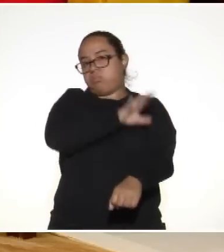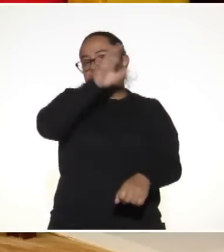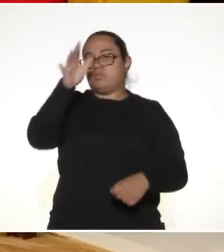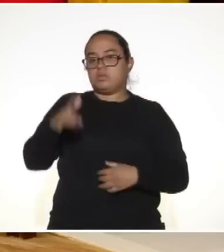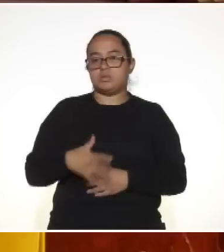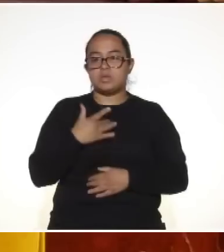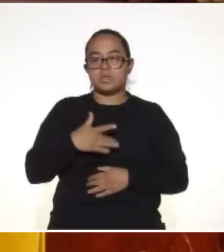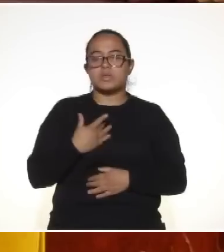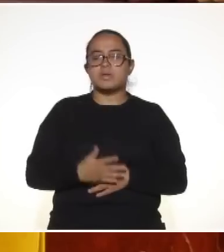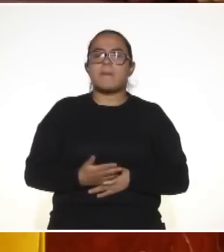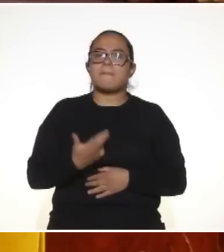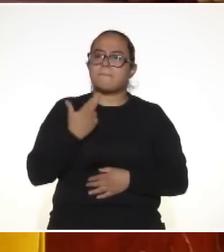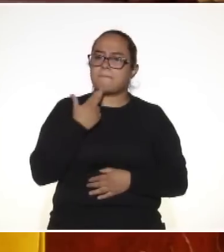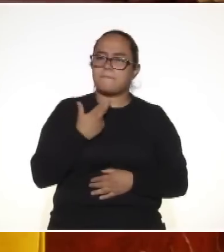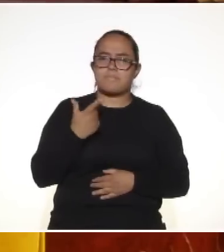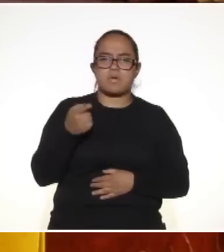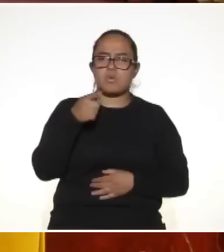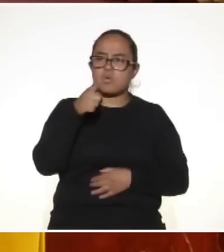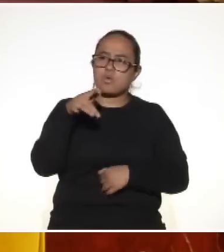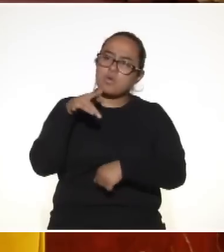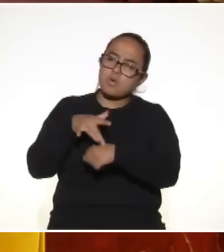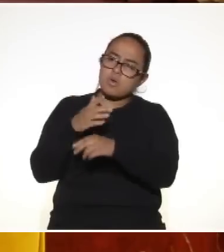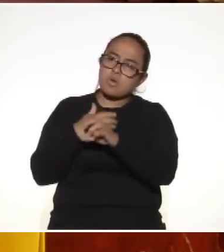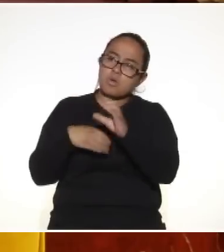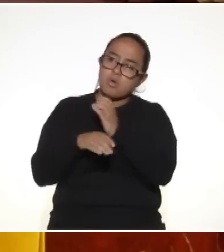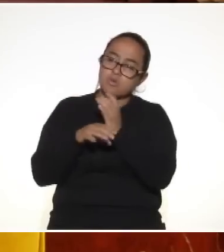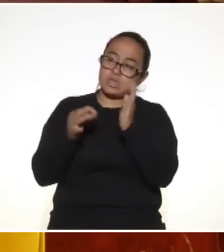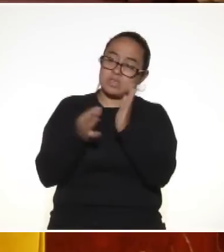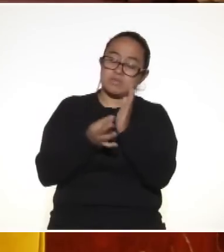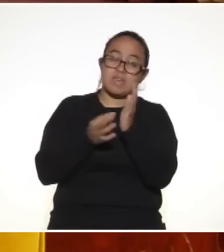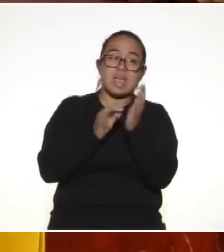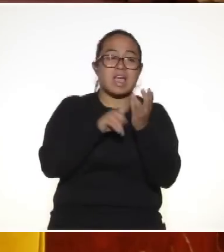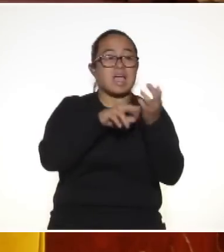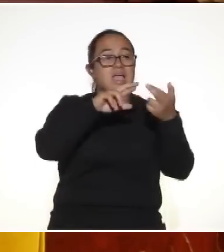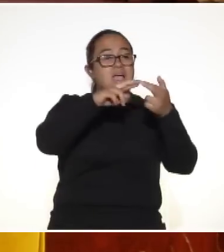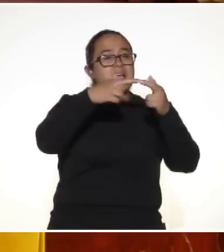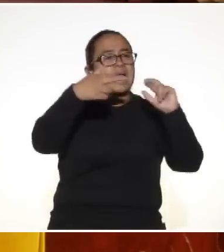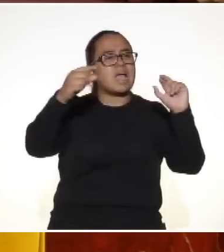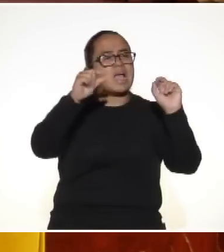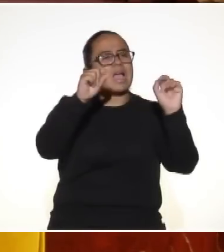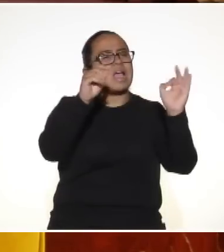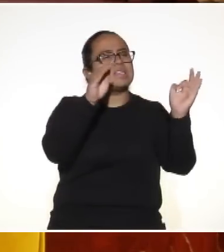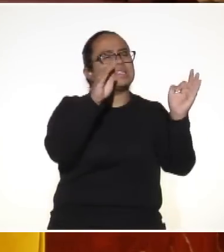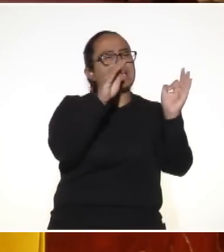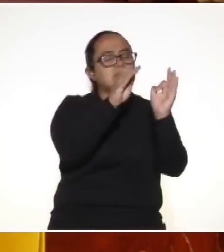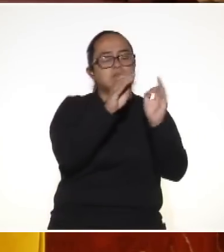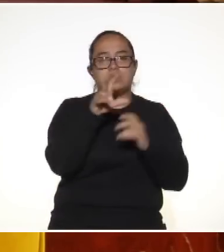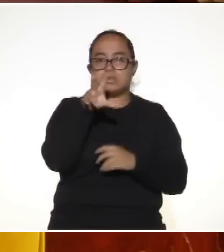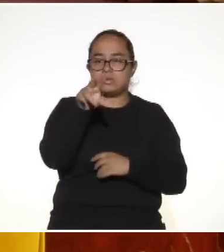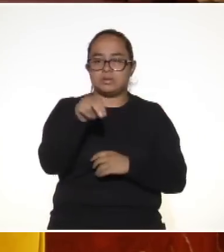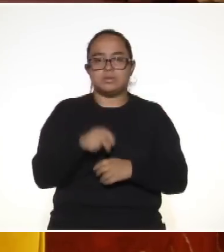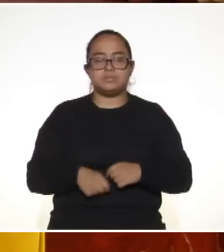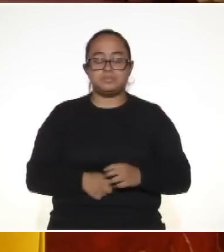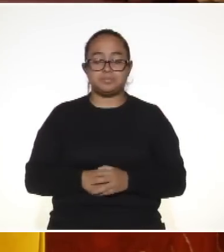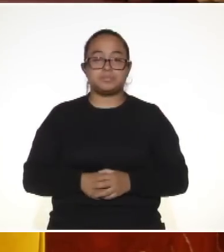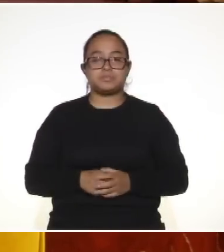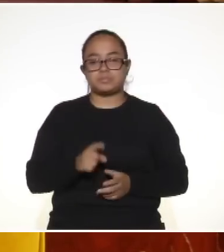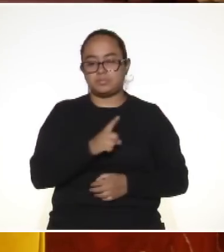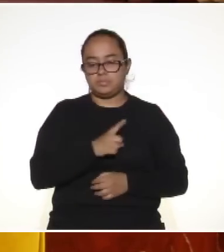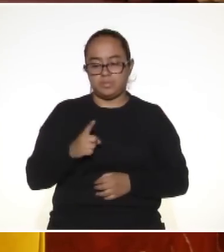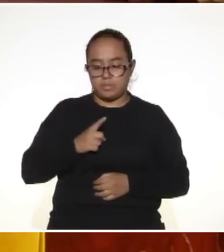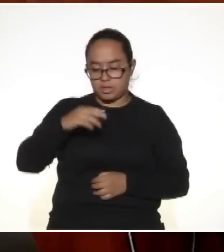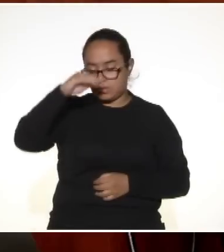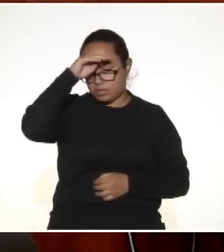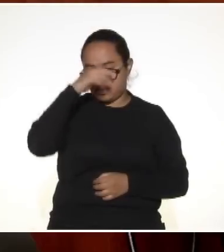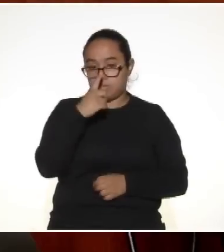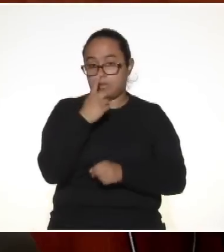Entonces lo mejor es no manipular objetos metálicos ni siquiera cerca de los cables de Y alta tensión. tomar en cuenta algo, ¿eh?